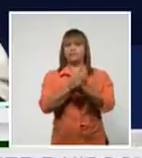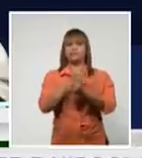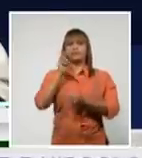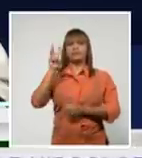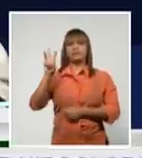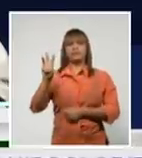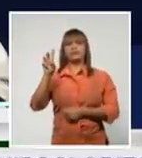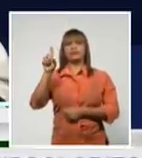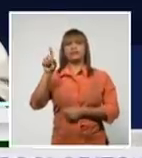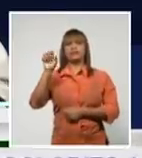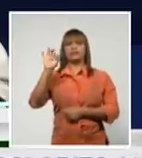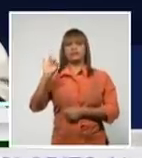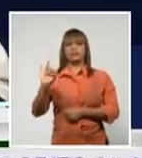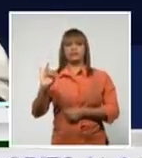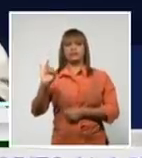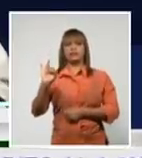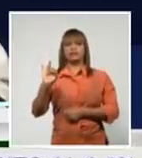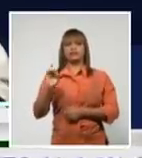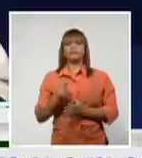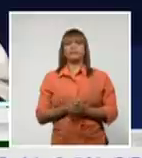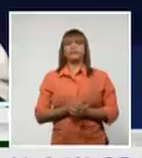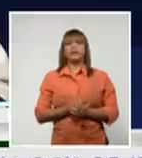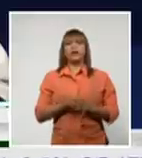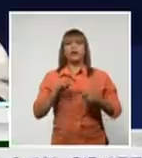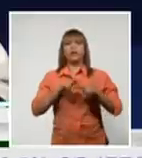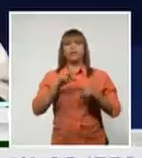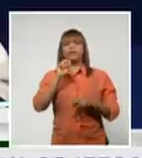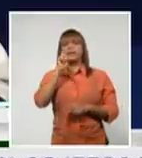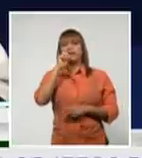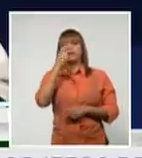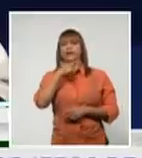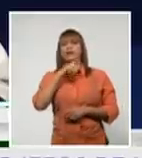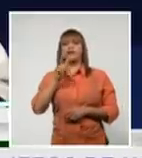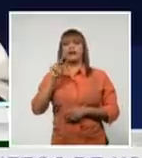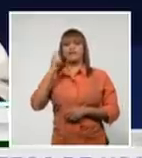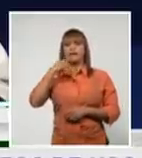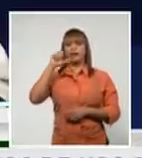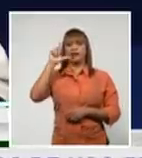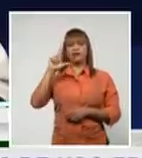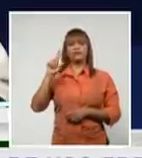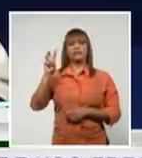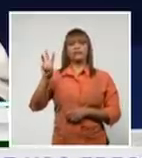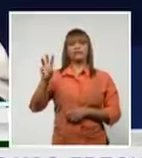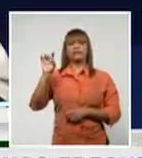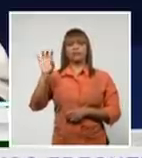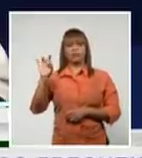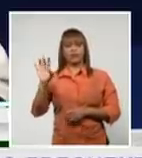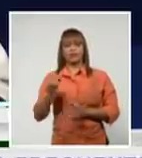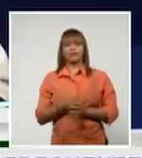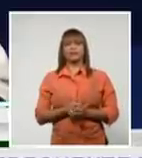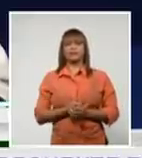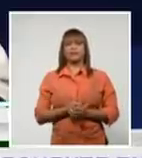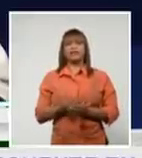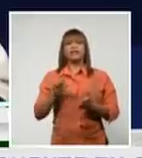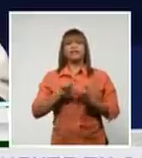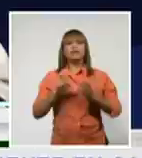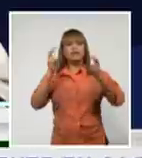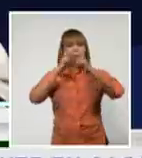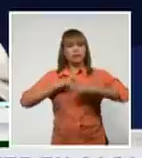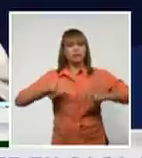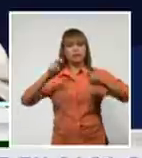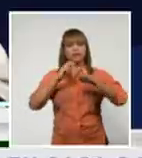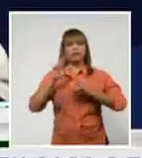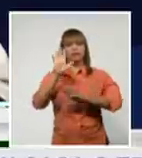317, el Hospital Naval, 315, los laboratorios del Centro de Investigaciones de la Defensa Civil,